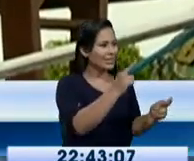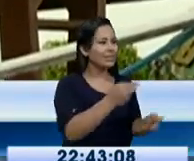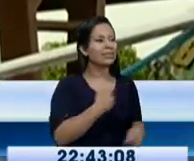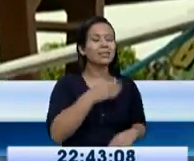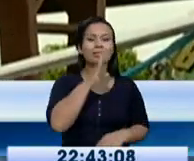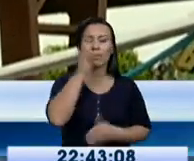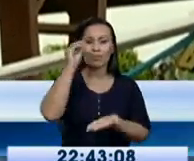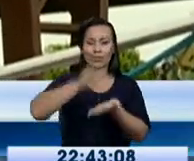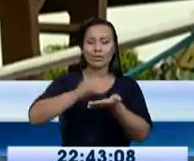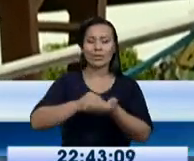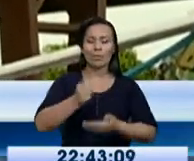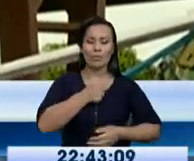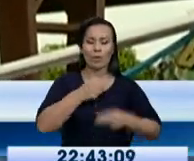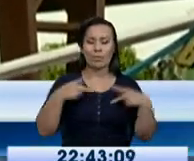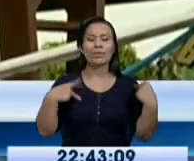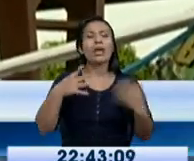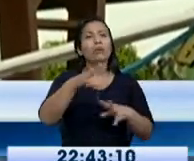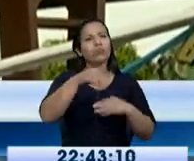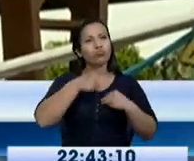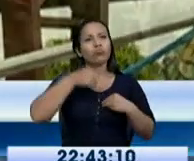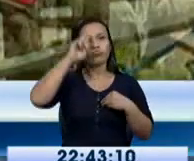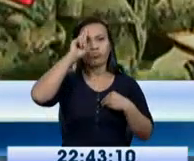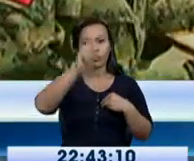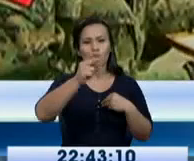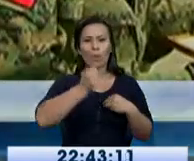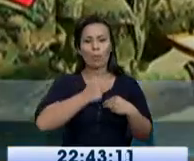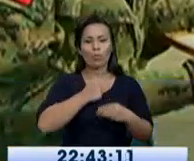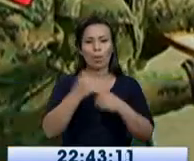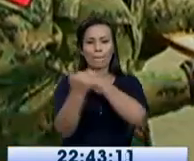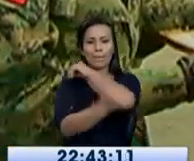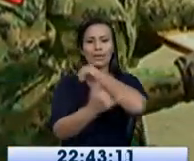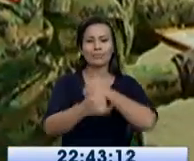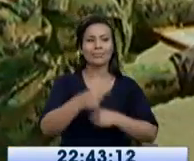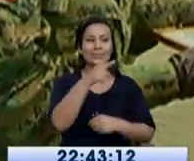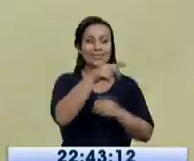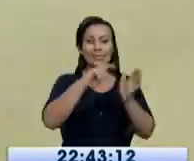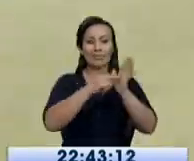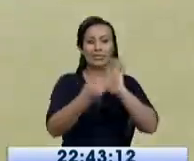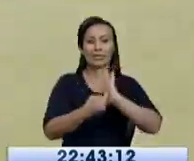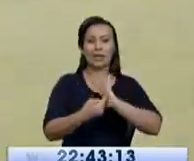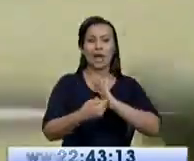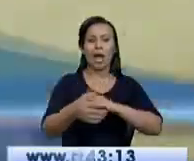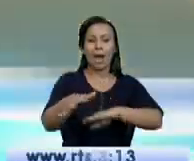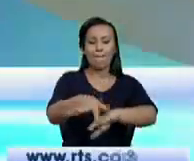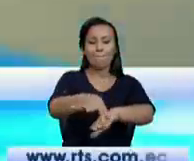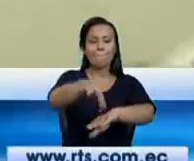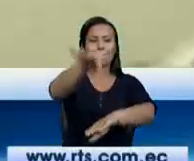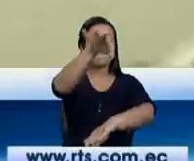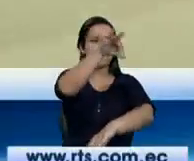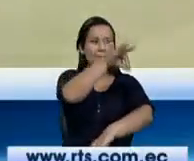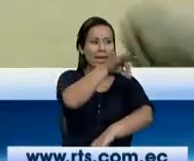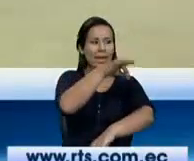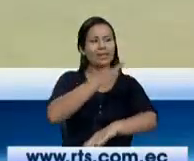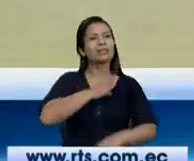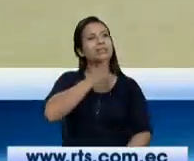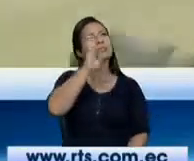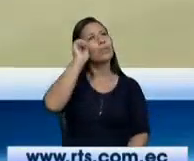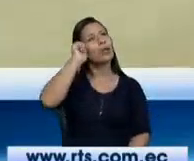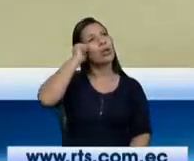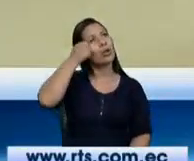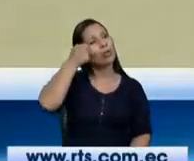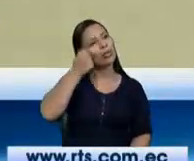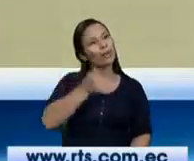están vivos dentro de la simbología del escudo nacional. El escudo es también la piel de nuestra historia, lejos